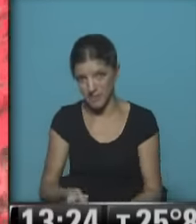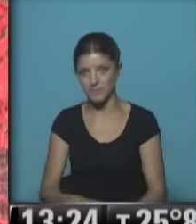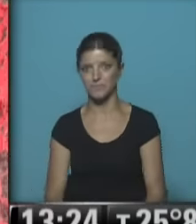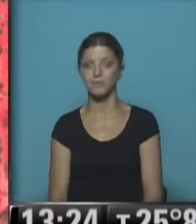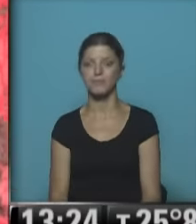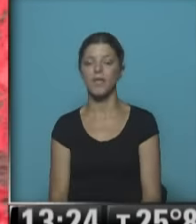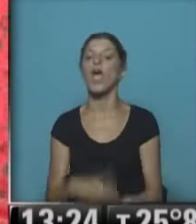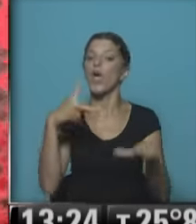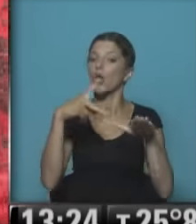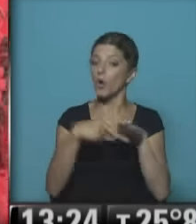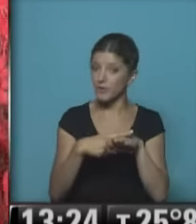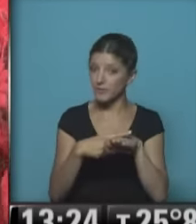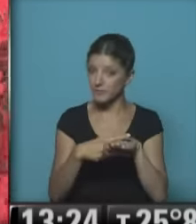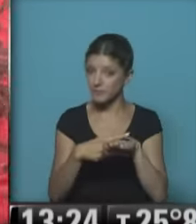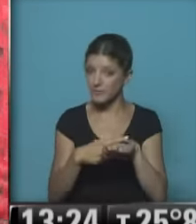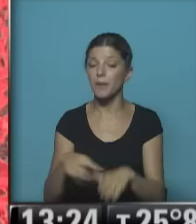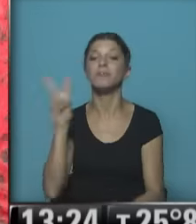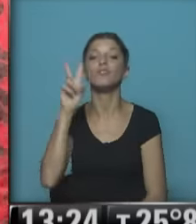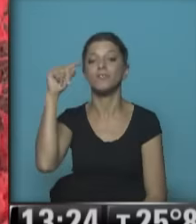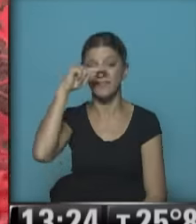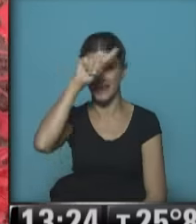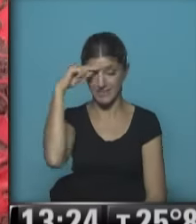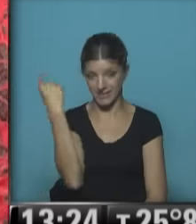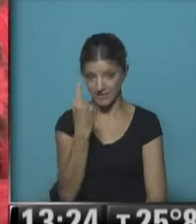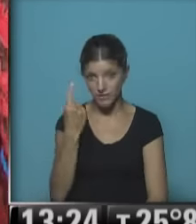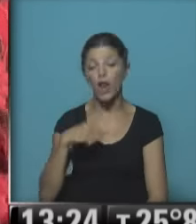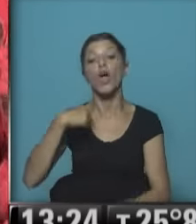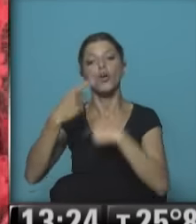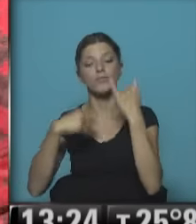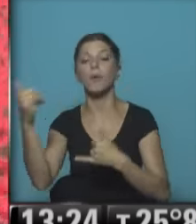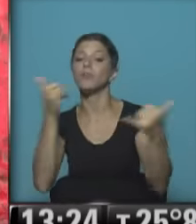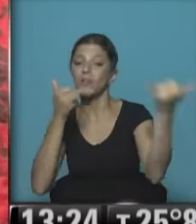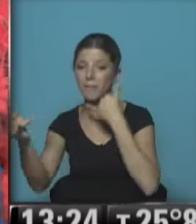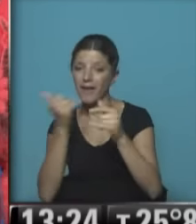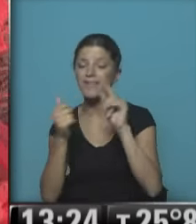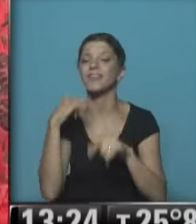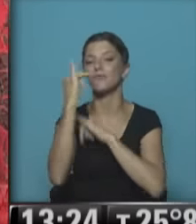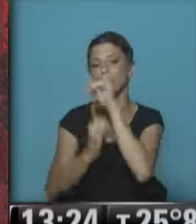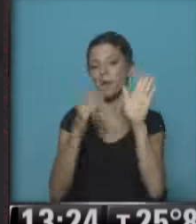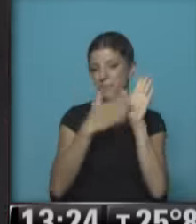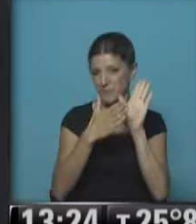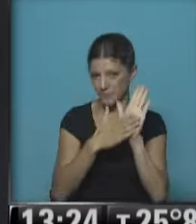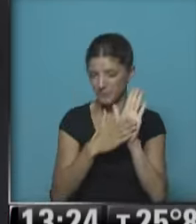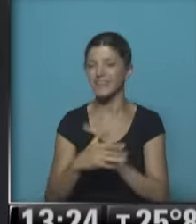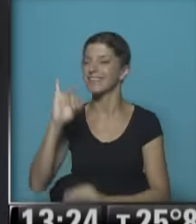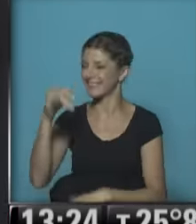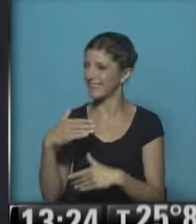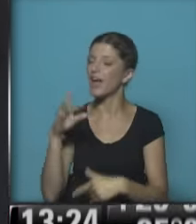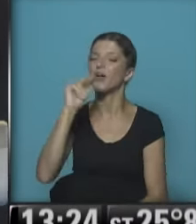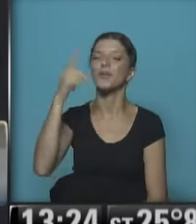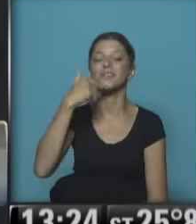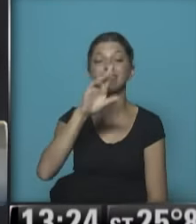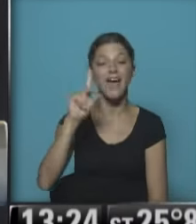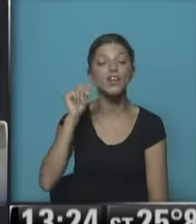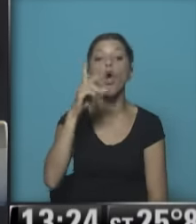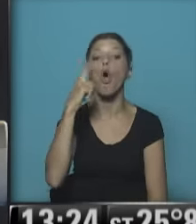ocurrido. Pausa, ¿les parece bien? En Visión 7 Internacional seguimos con mensajes y la incógnita, Félix. Exactamente, Rosario. Enrico de